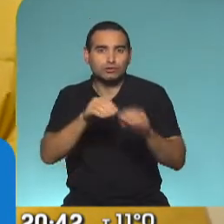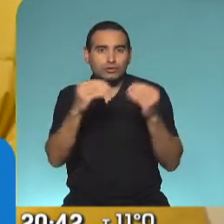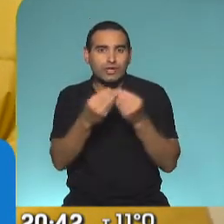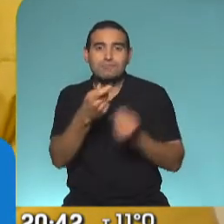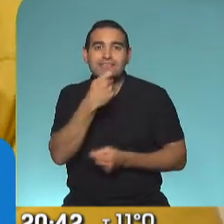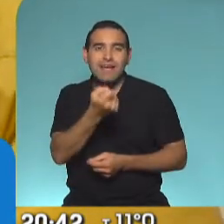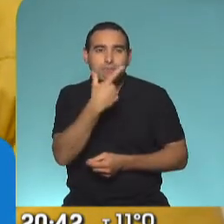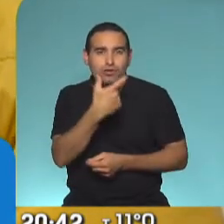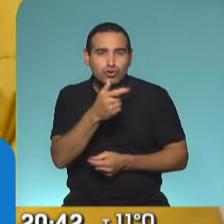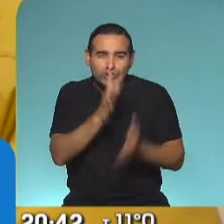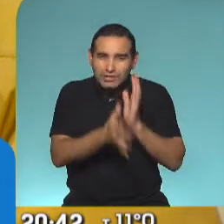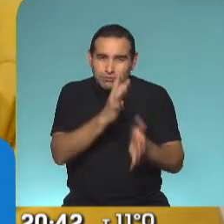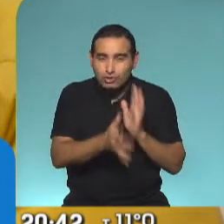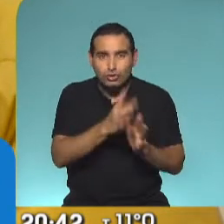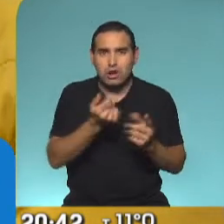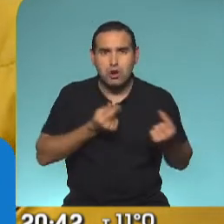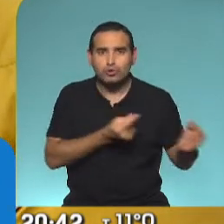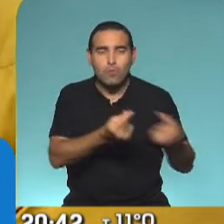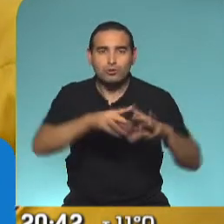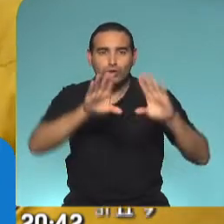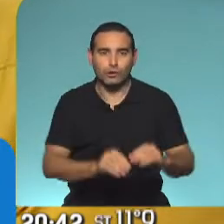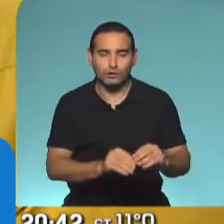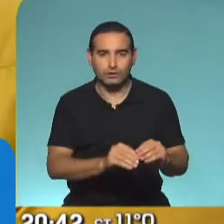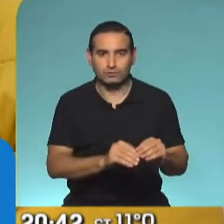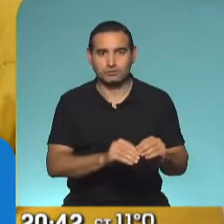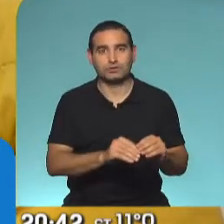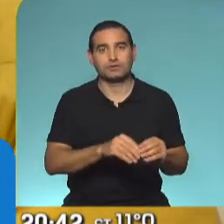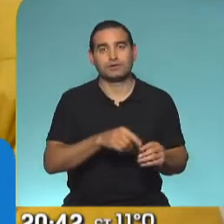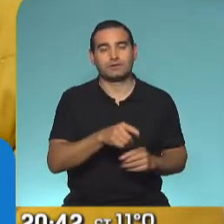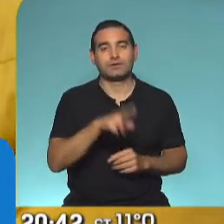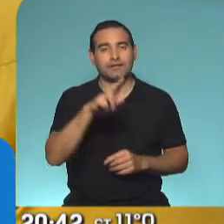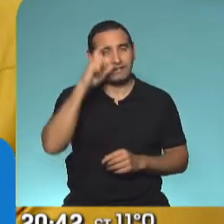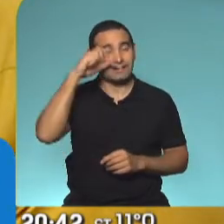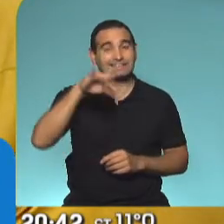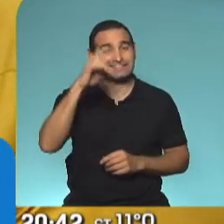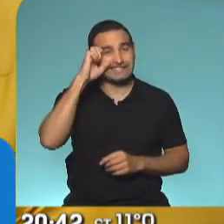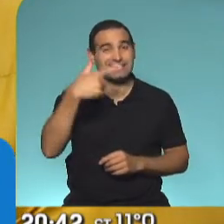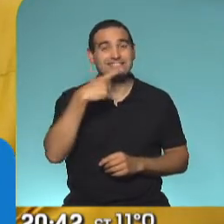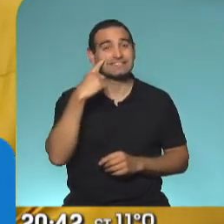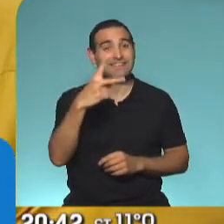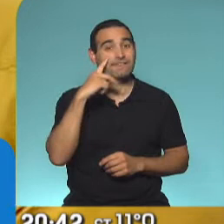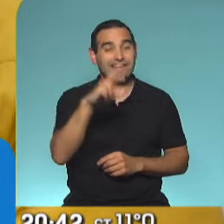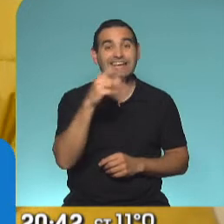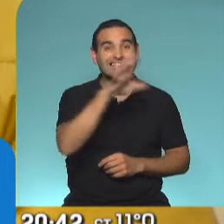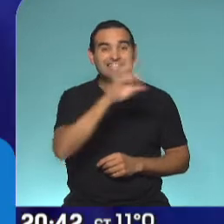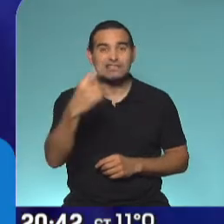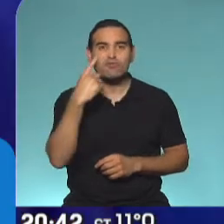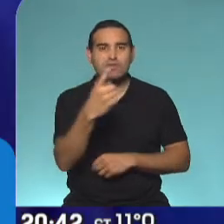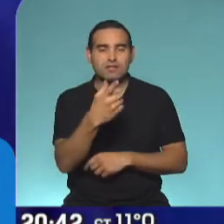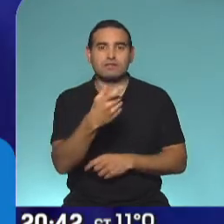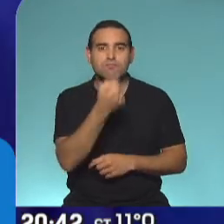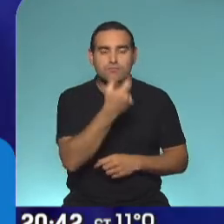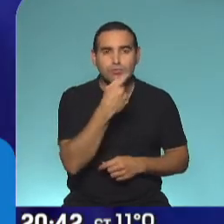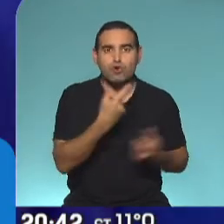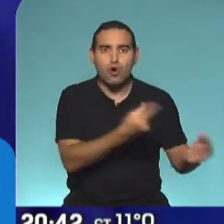medicamento que tiene para los casos severos que es el recibir bueno compro todas las dosis 500 mil dosis el 100